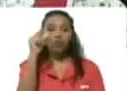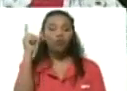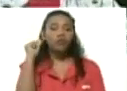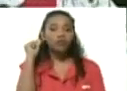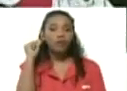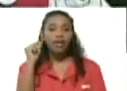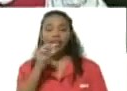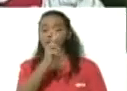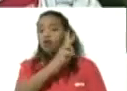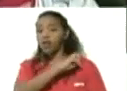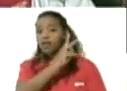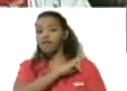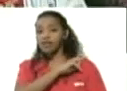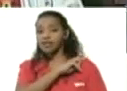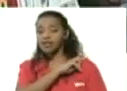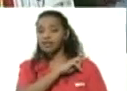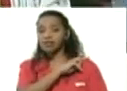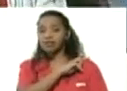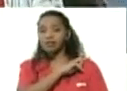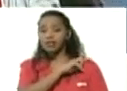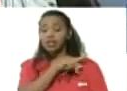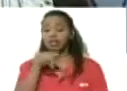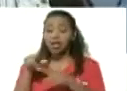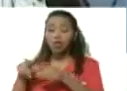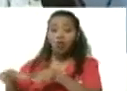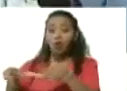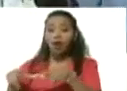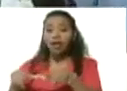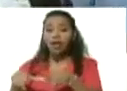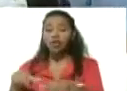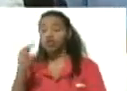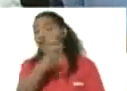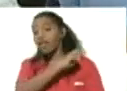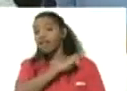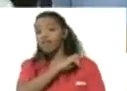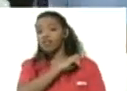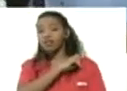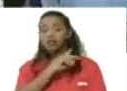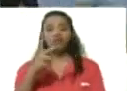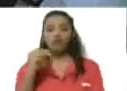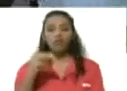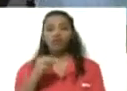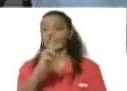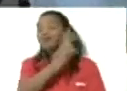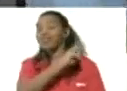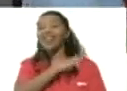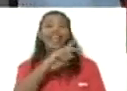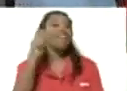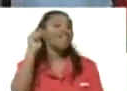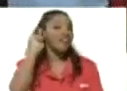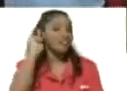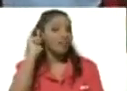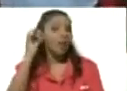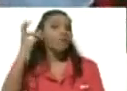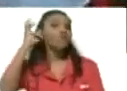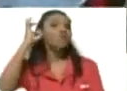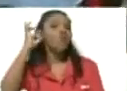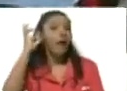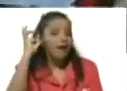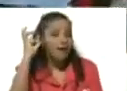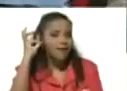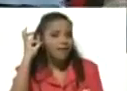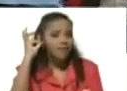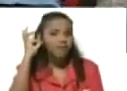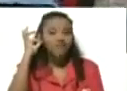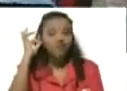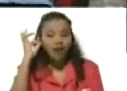jefes de estos espacios no son jefes en verdad, son jefas, son mujeres. Son las